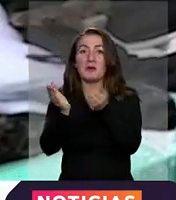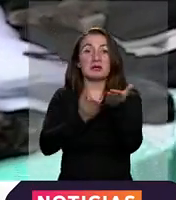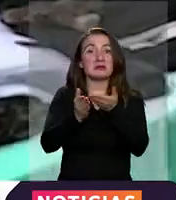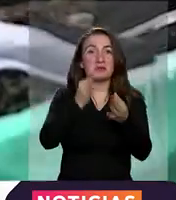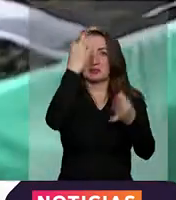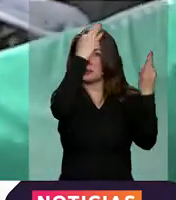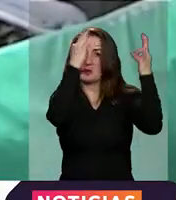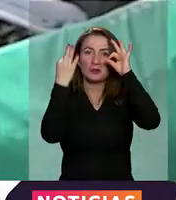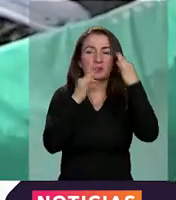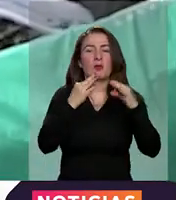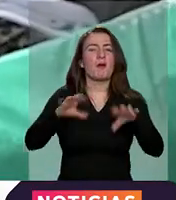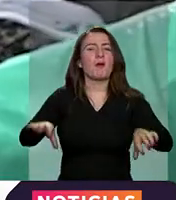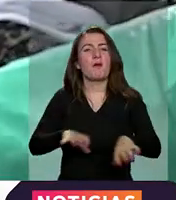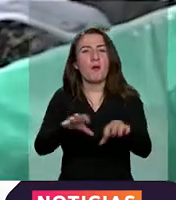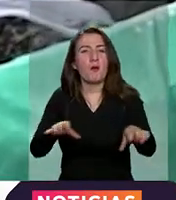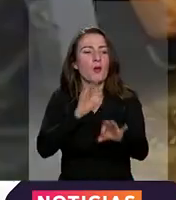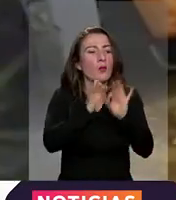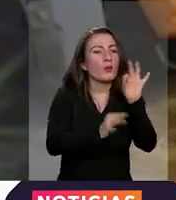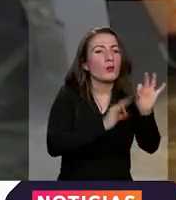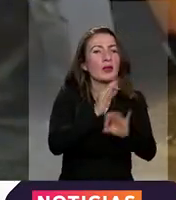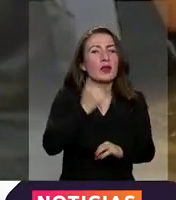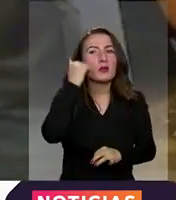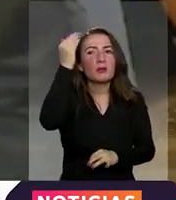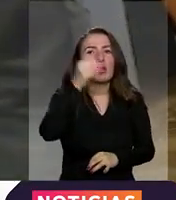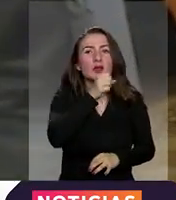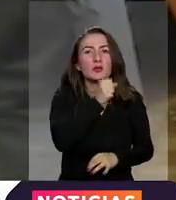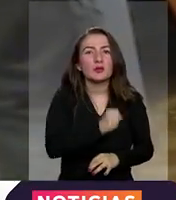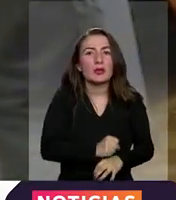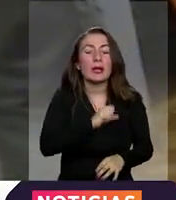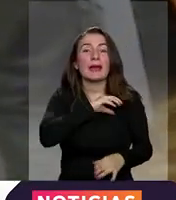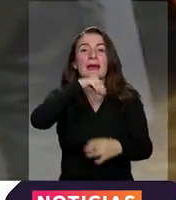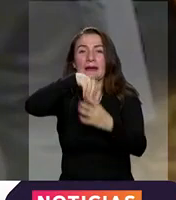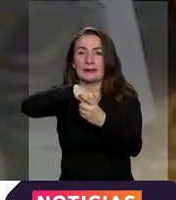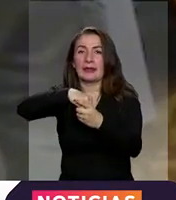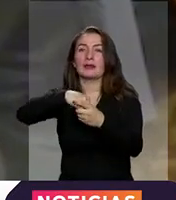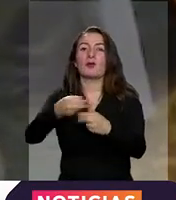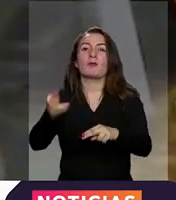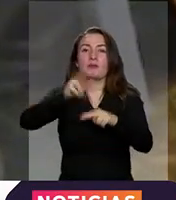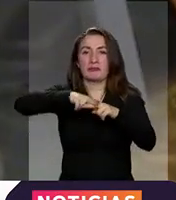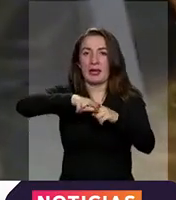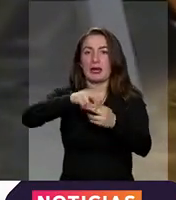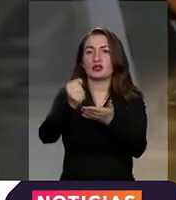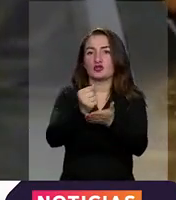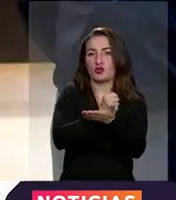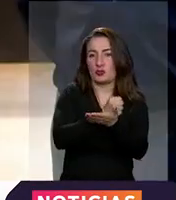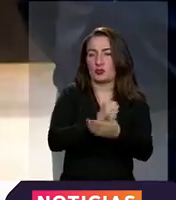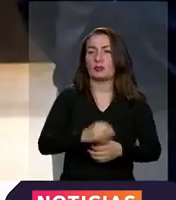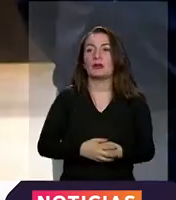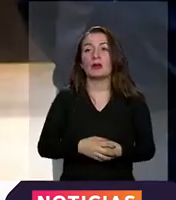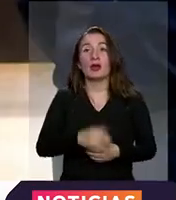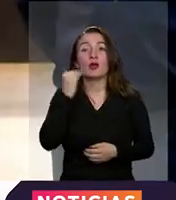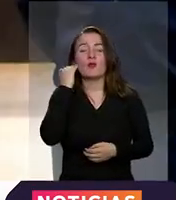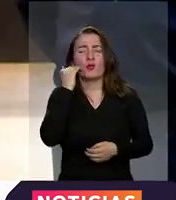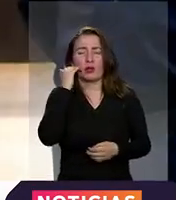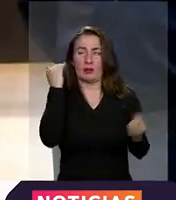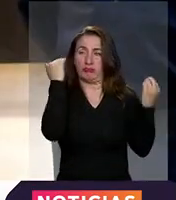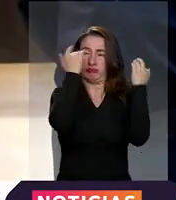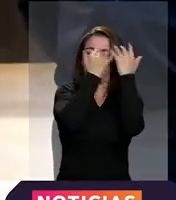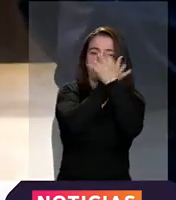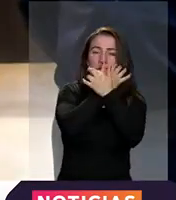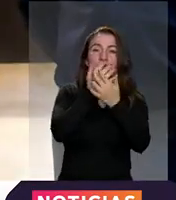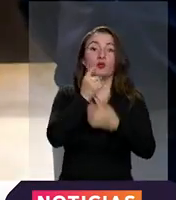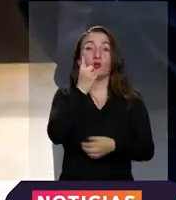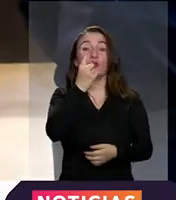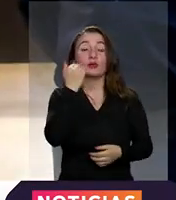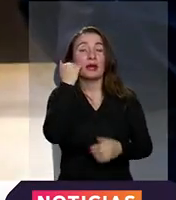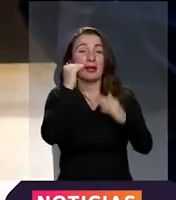belleza, oficios varios o cuidando a adultos mayores, y les incluían el costo del trámite de documentos. Las mujeres, entre ellas